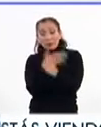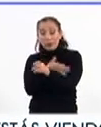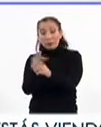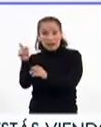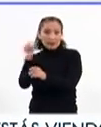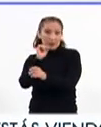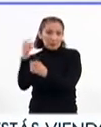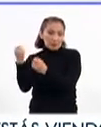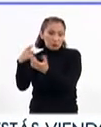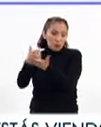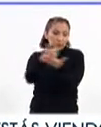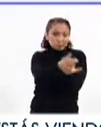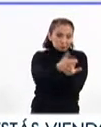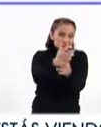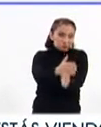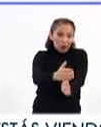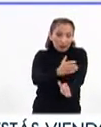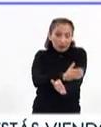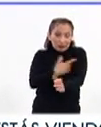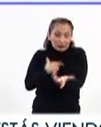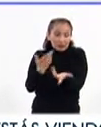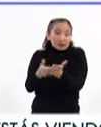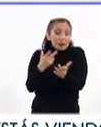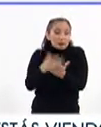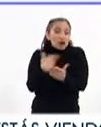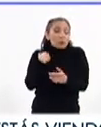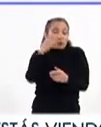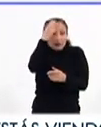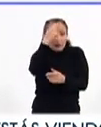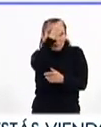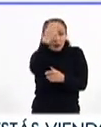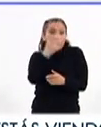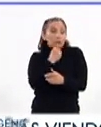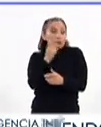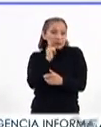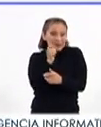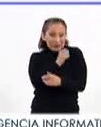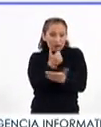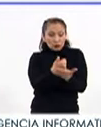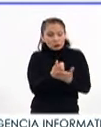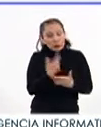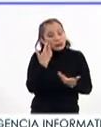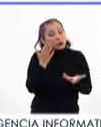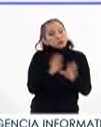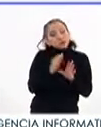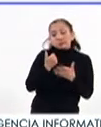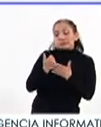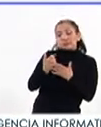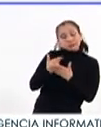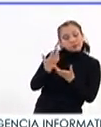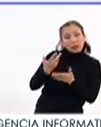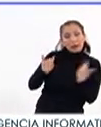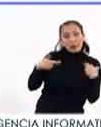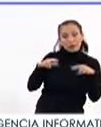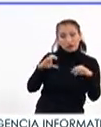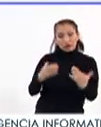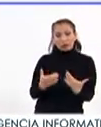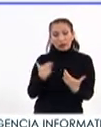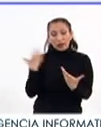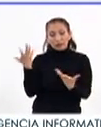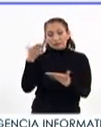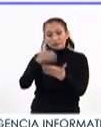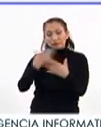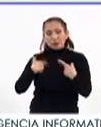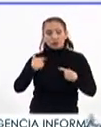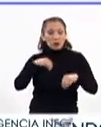de los pacientes y en muchísimas ocasiones con las enfermeras y enfermeros que les ayudan en esta rehabilitación y reintegración